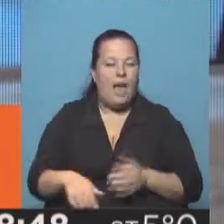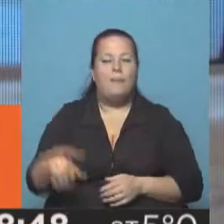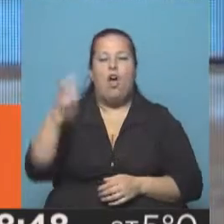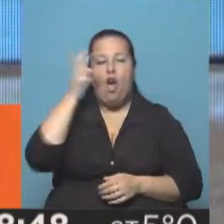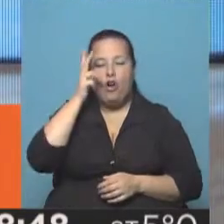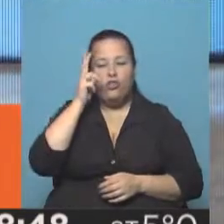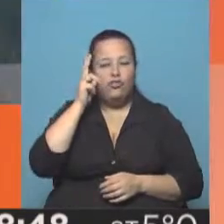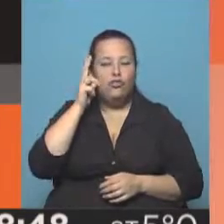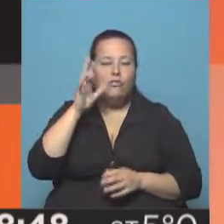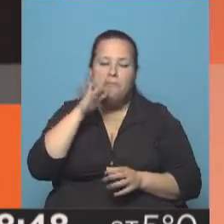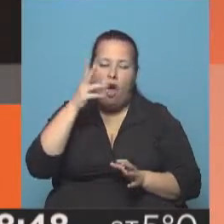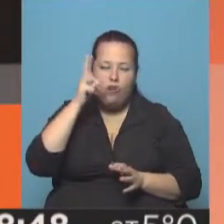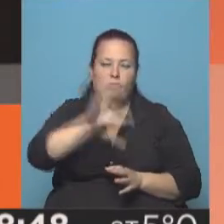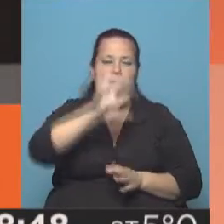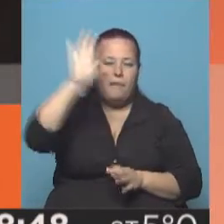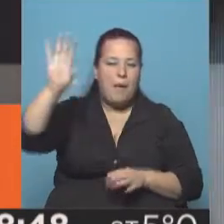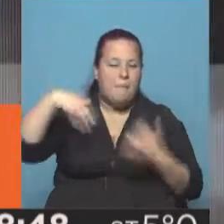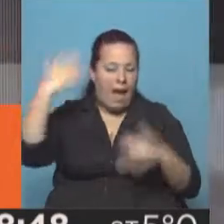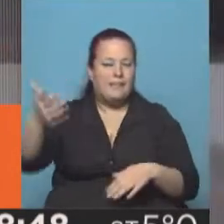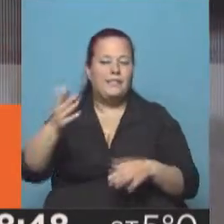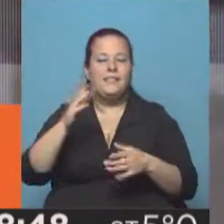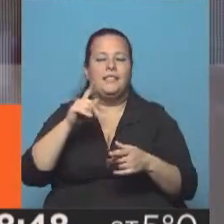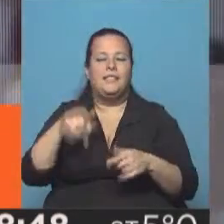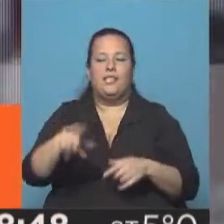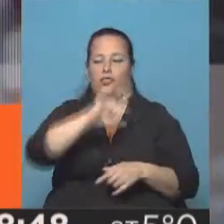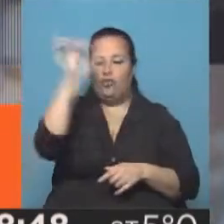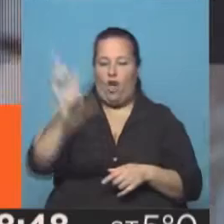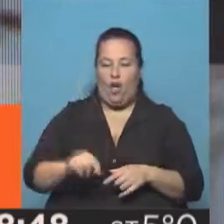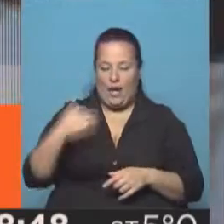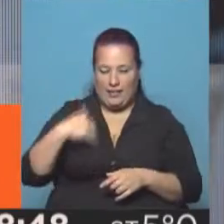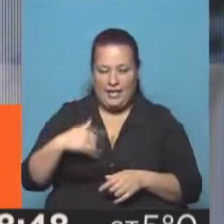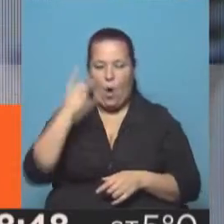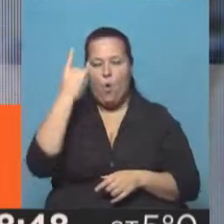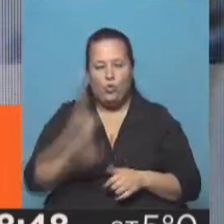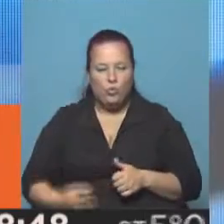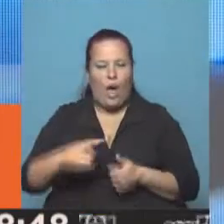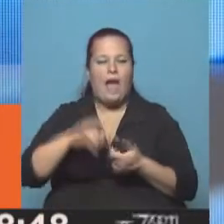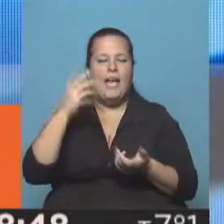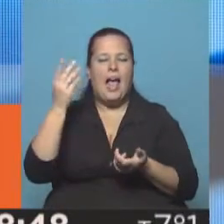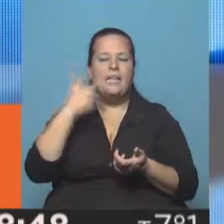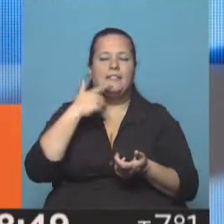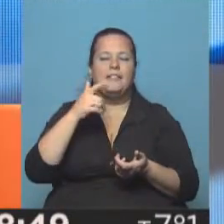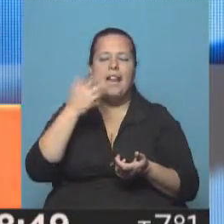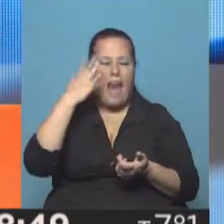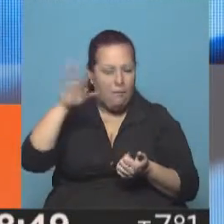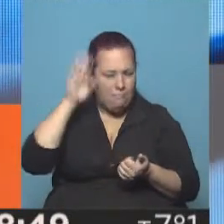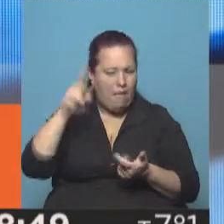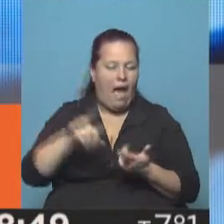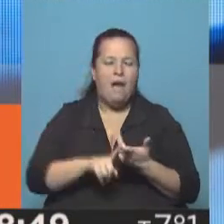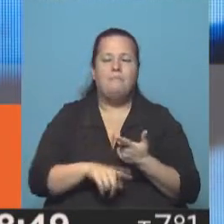88 si no me equivoco lugares más en el resto del país en usuaria en santa rosa la